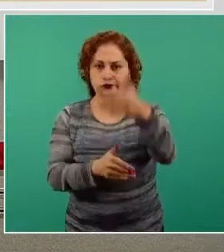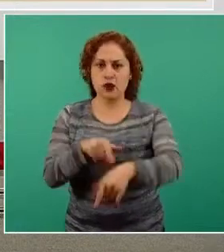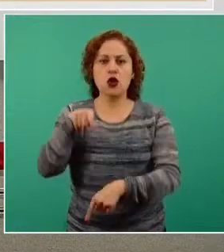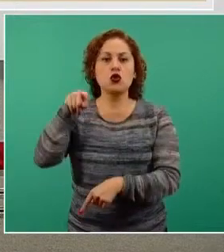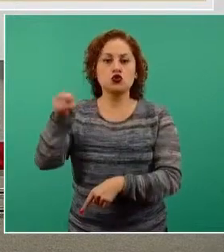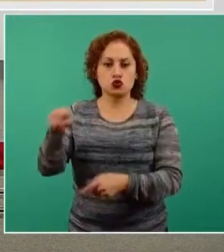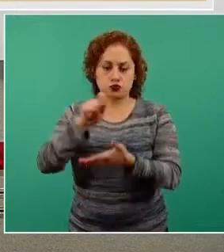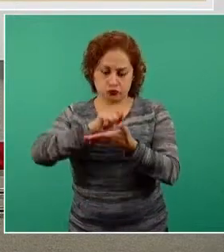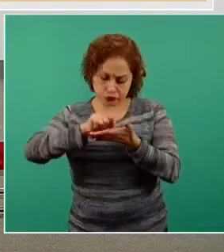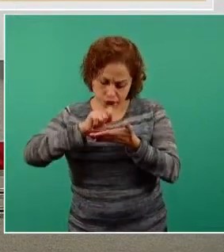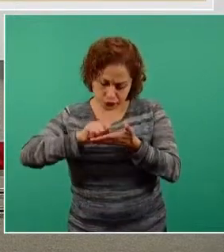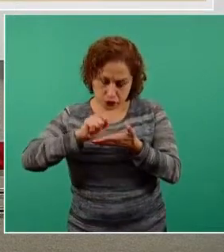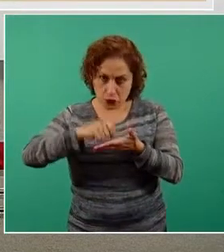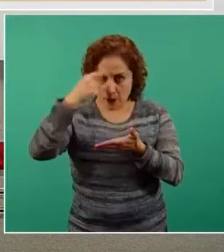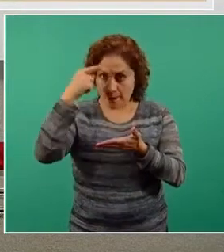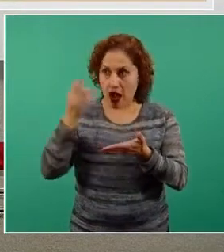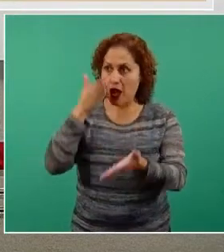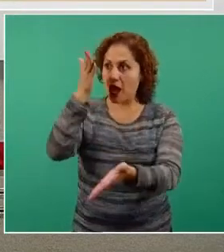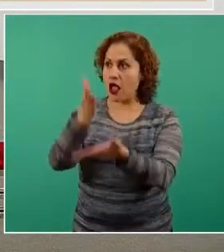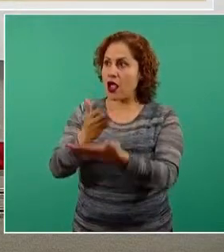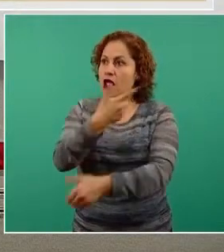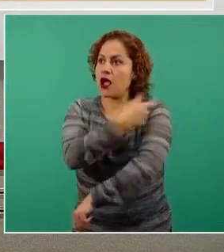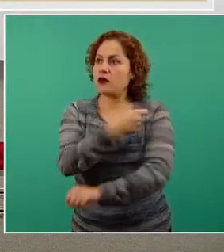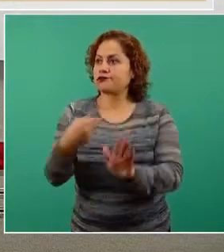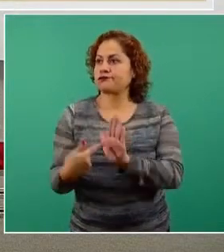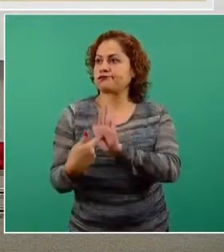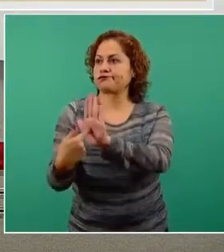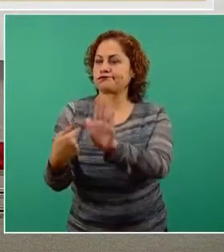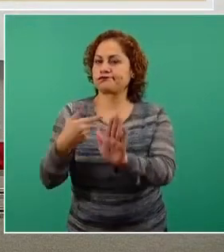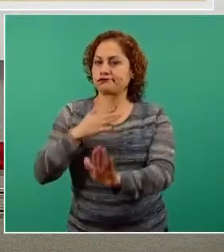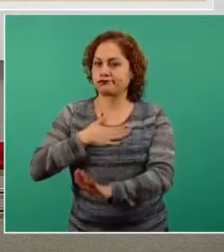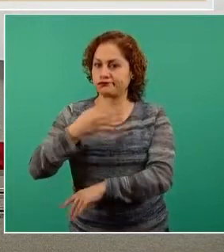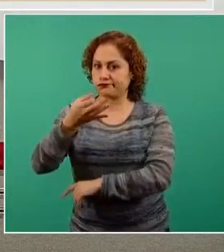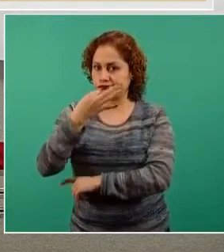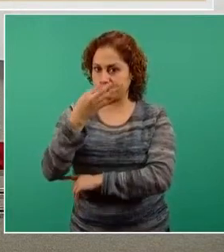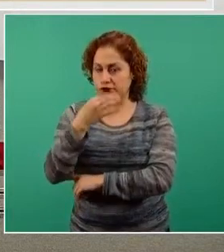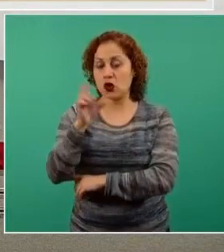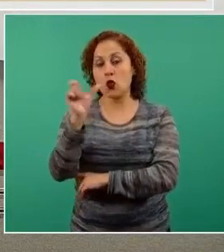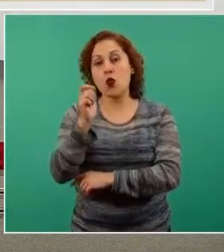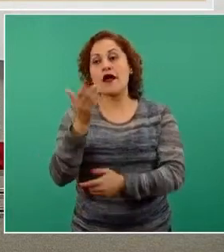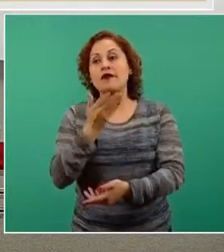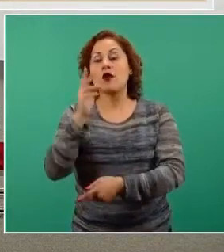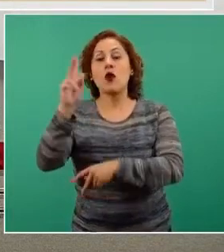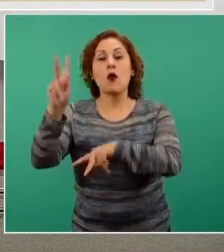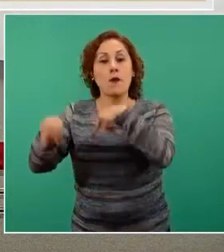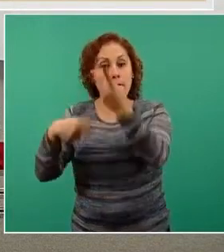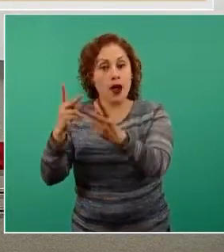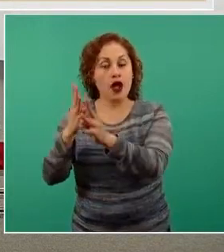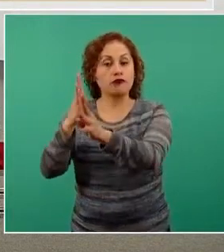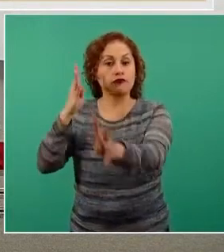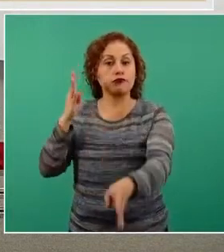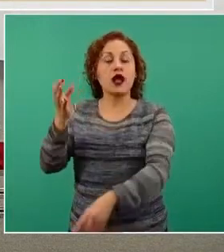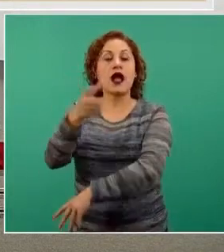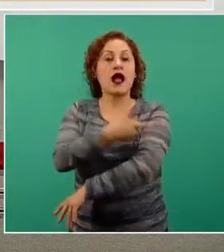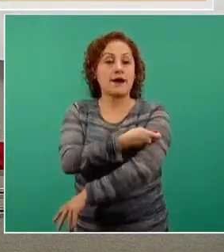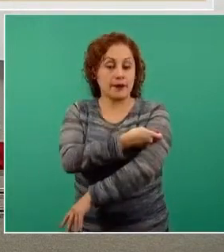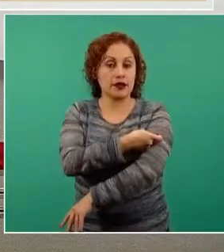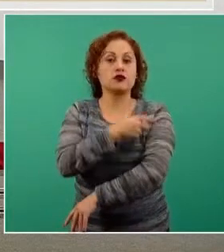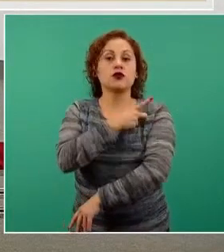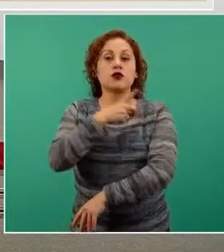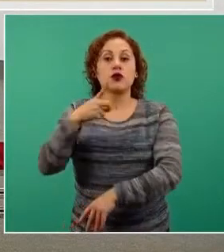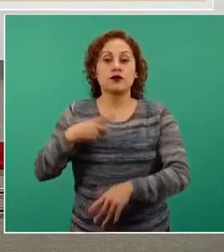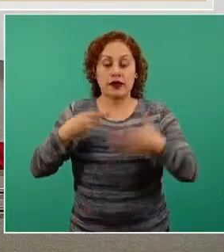usen ropa y calzado cómodo, playera o blusa de preferencia de manga corta, que no olviden el uso